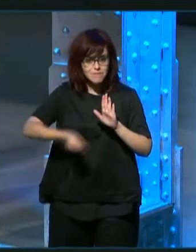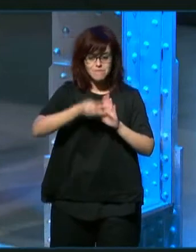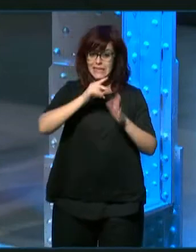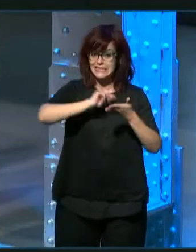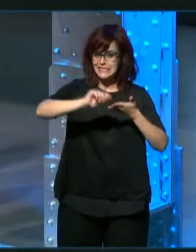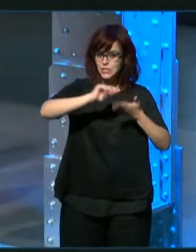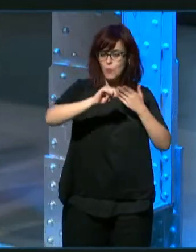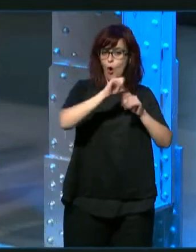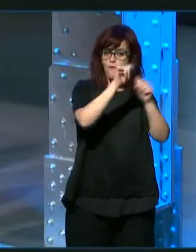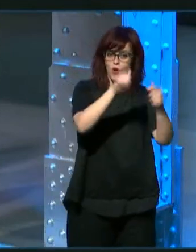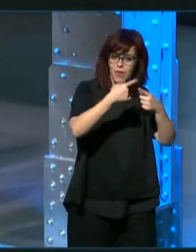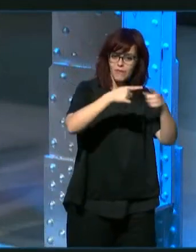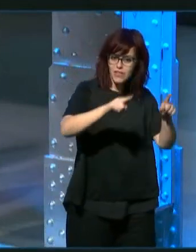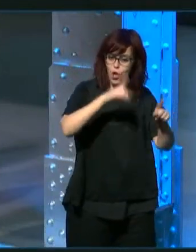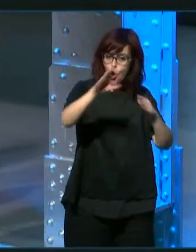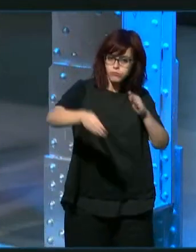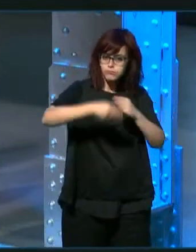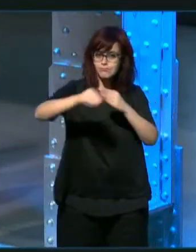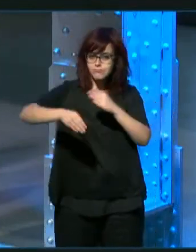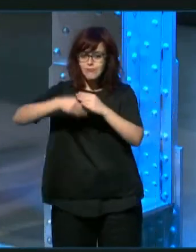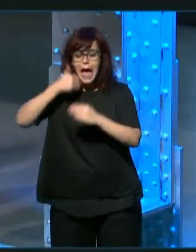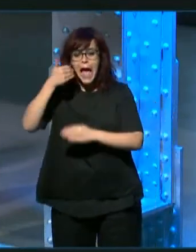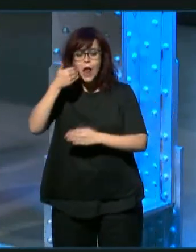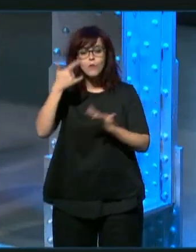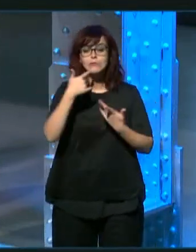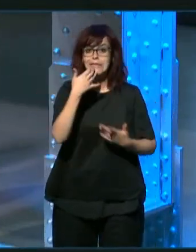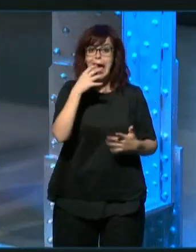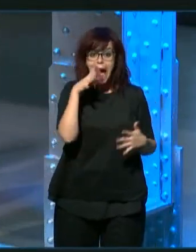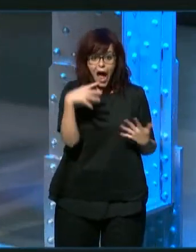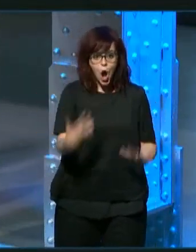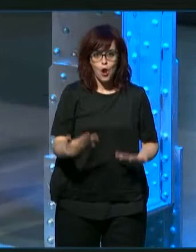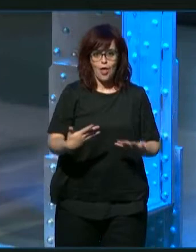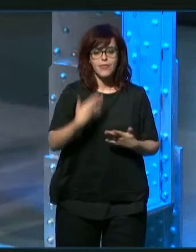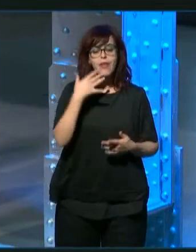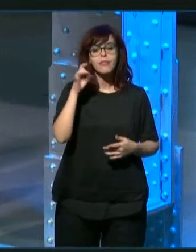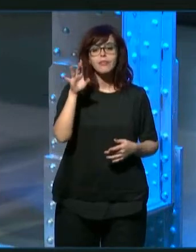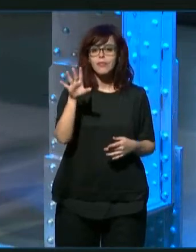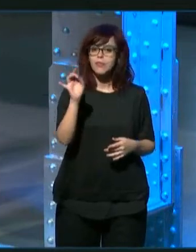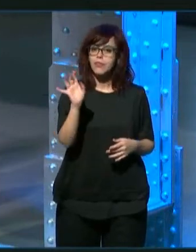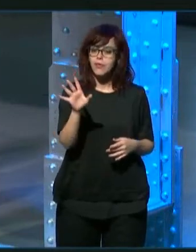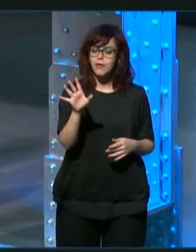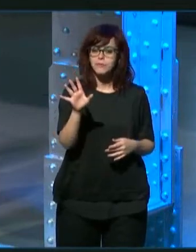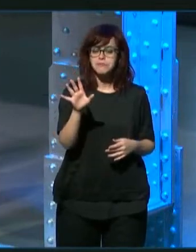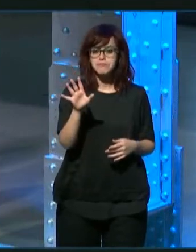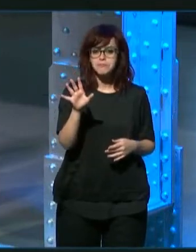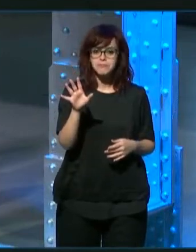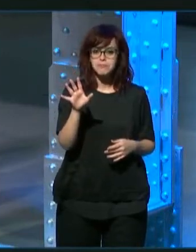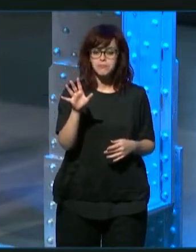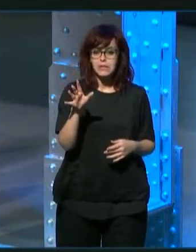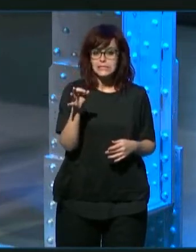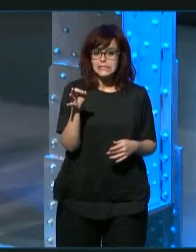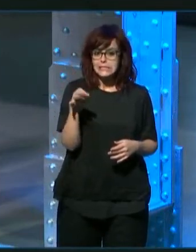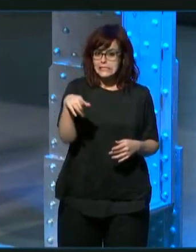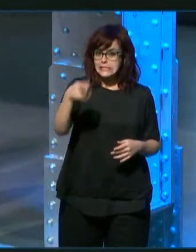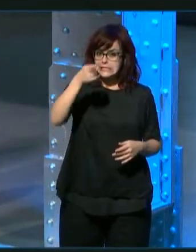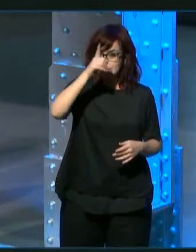comunicarse por otros medios o de completar su comunicación por otros medios, probablemente si yo ahora tuviera 15 años, no tengo muy claro